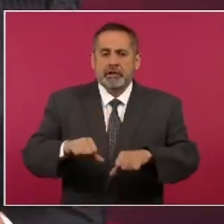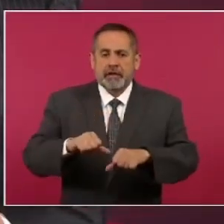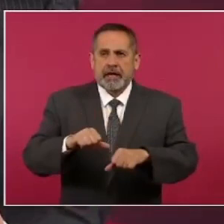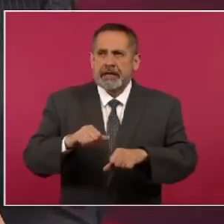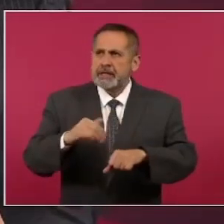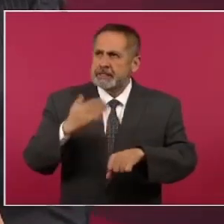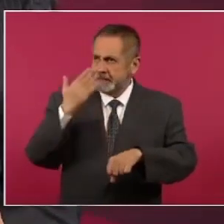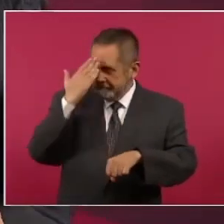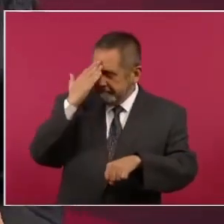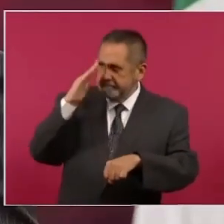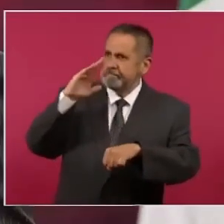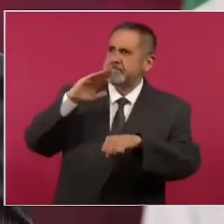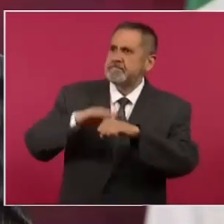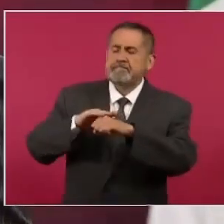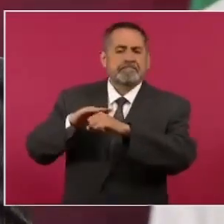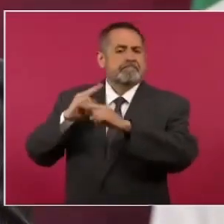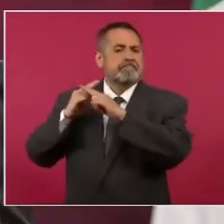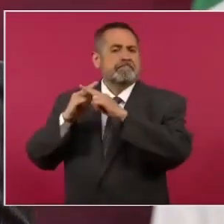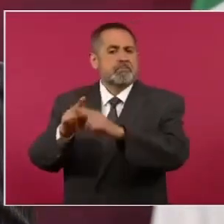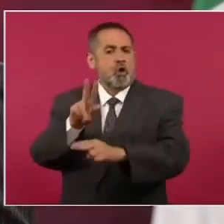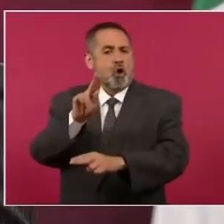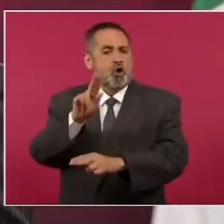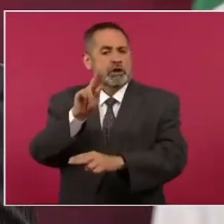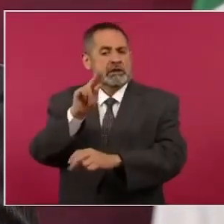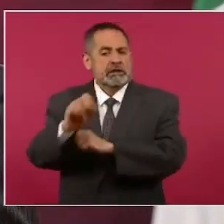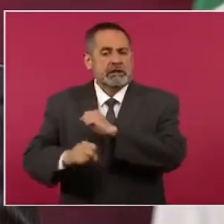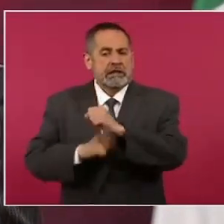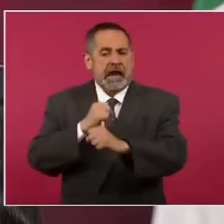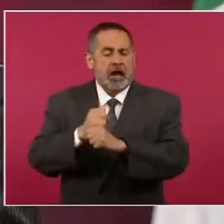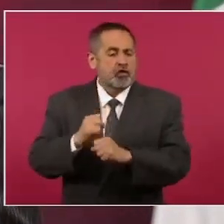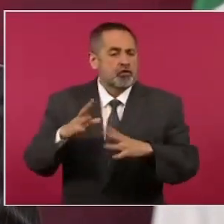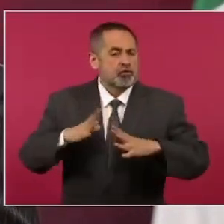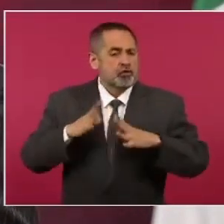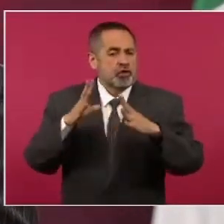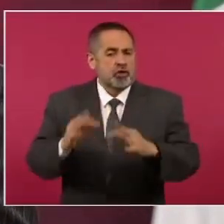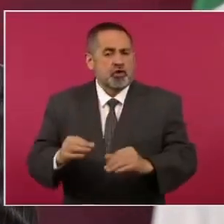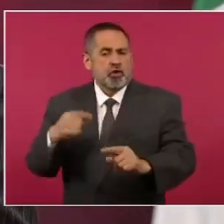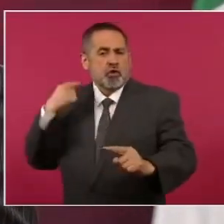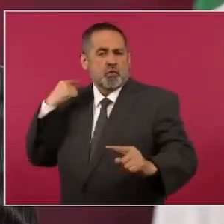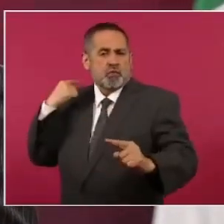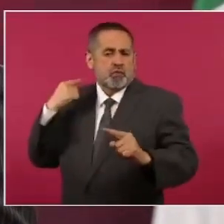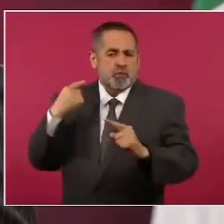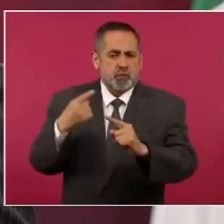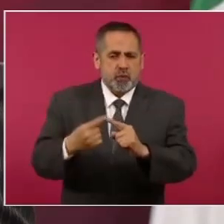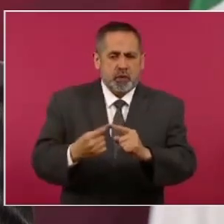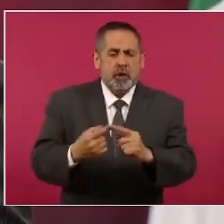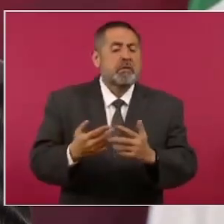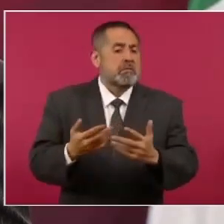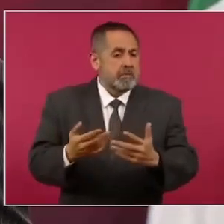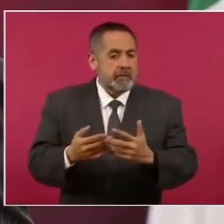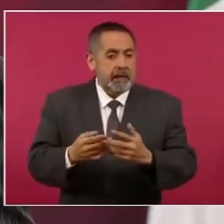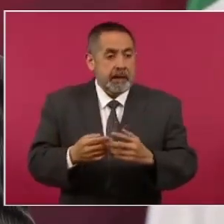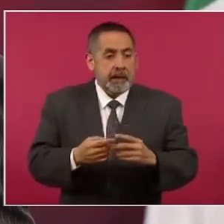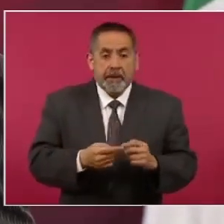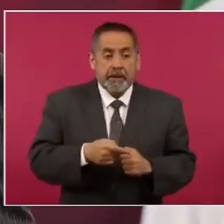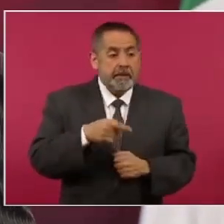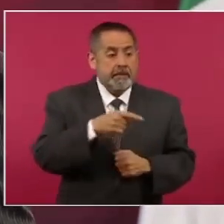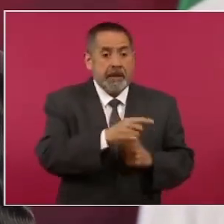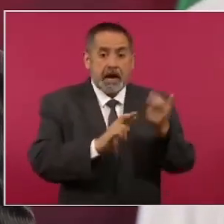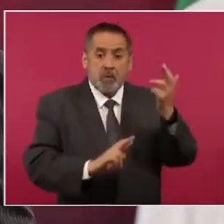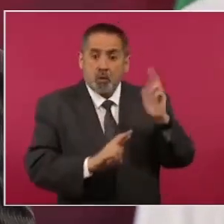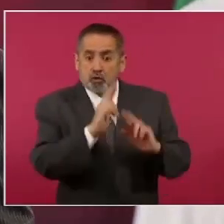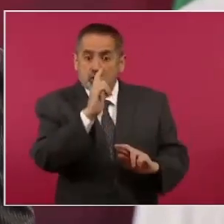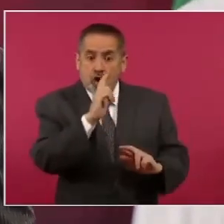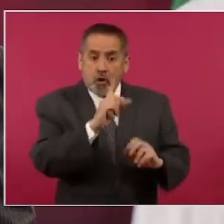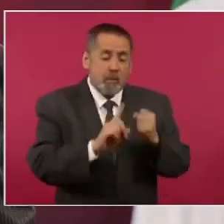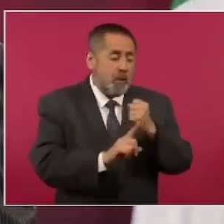conmemorando estos 80 años de una institución surgida del movimiento